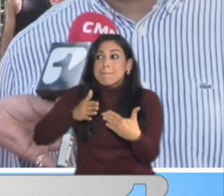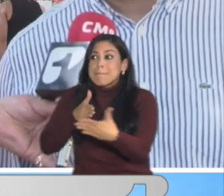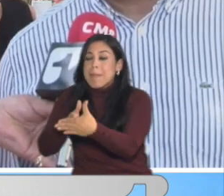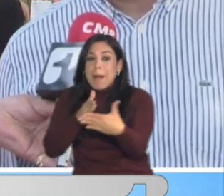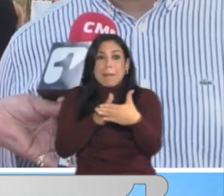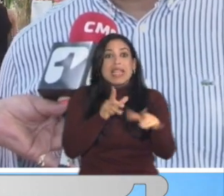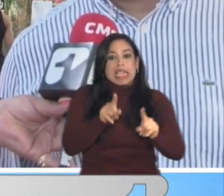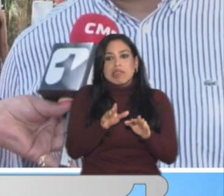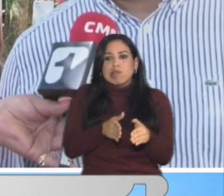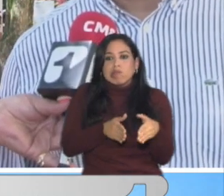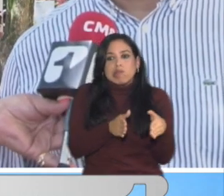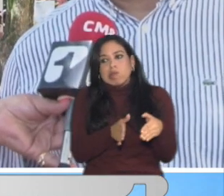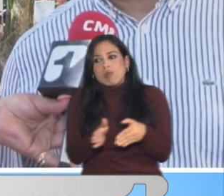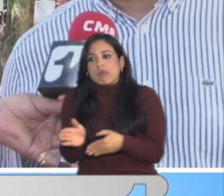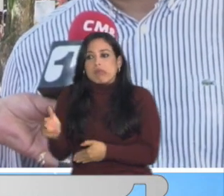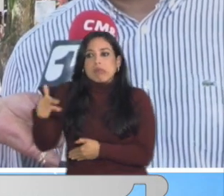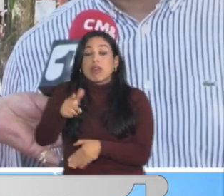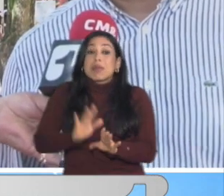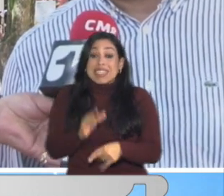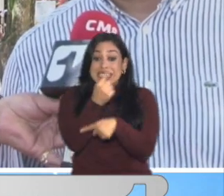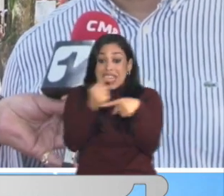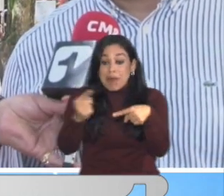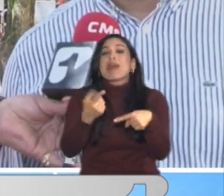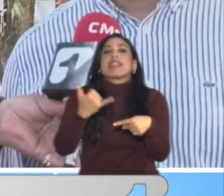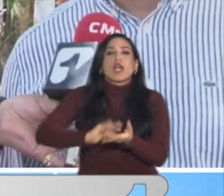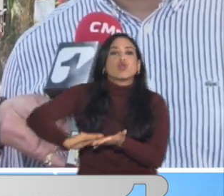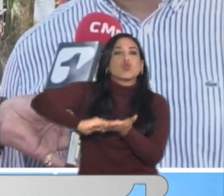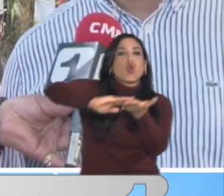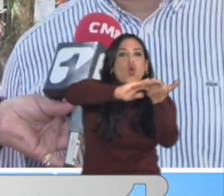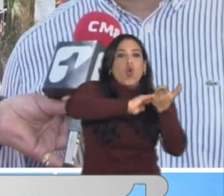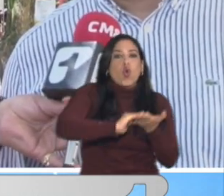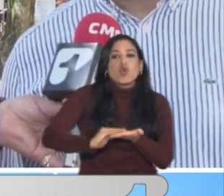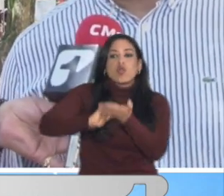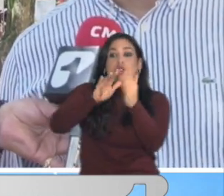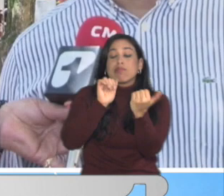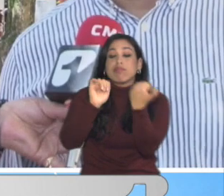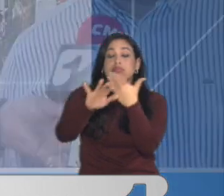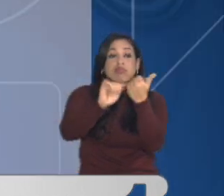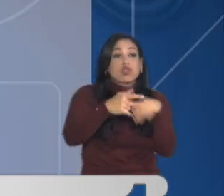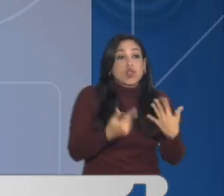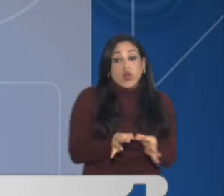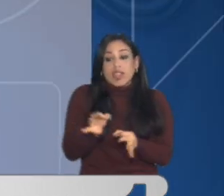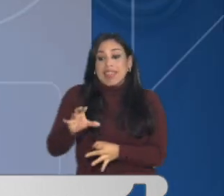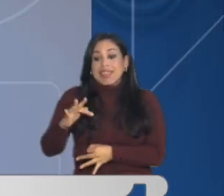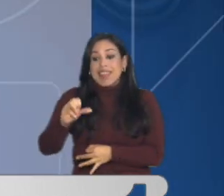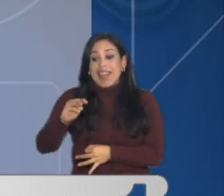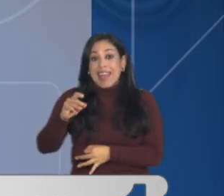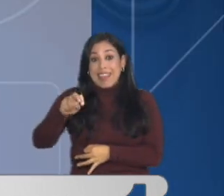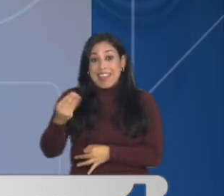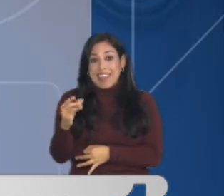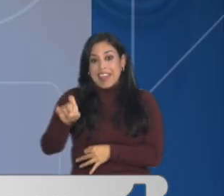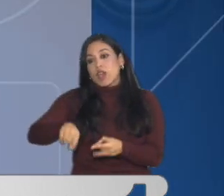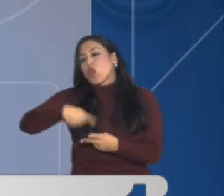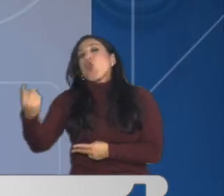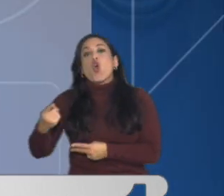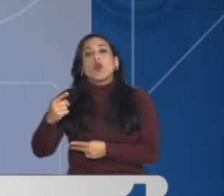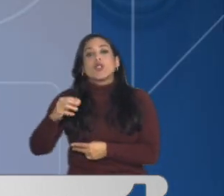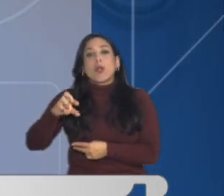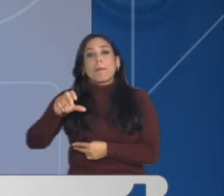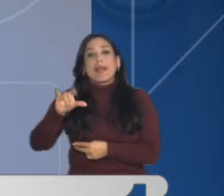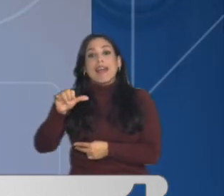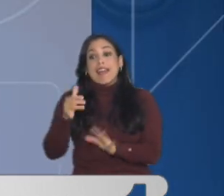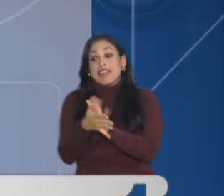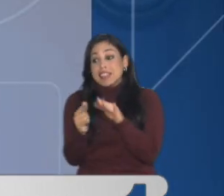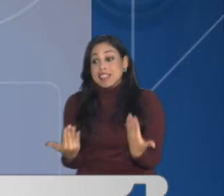rutas alternas y esta semana quedarán habilitadas unos pasos provisionales sobre el sector del tanque y sobre el sector de la playa